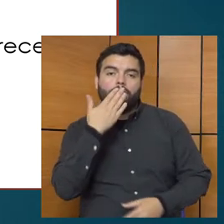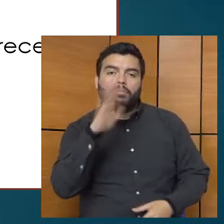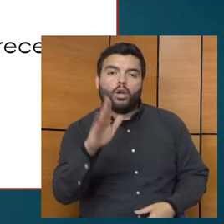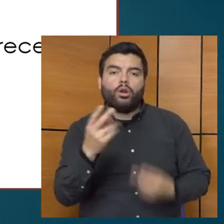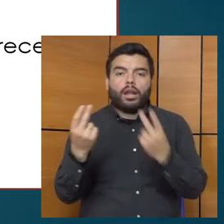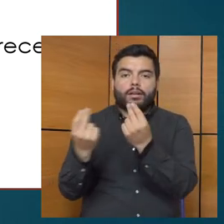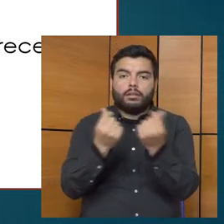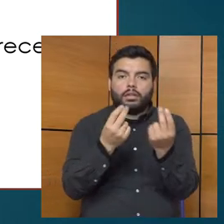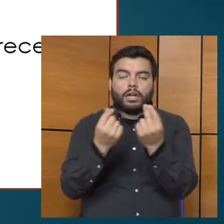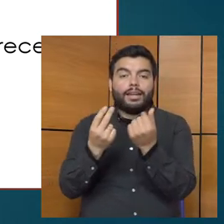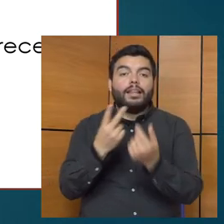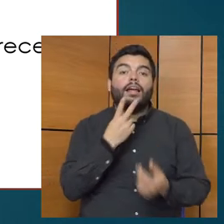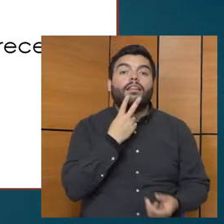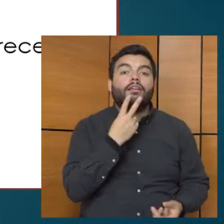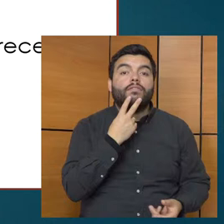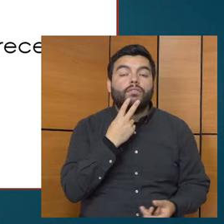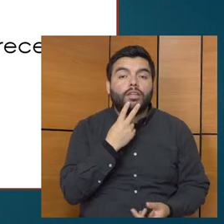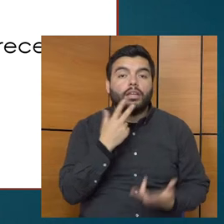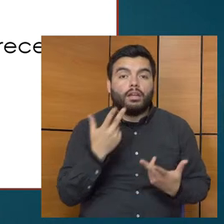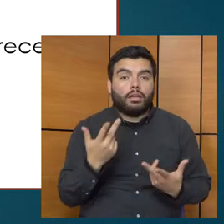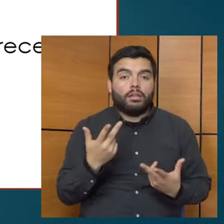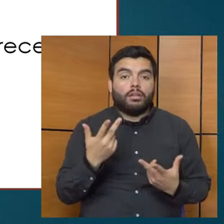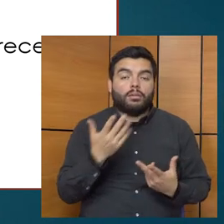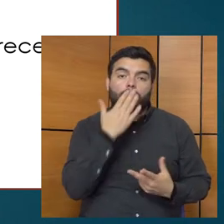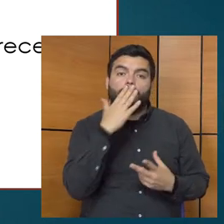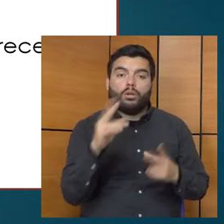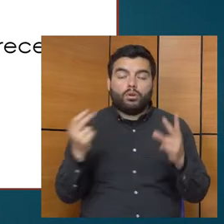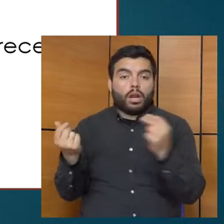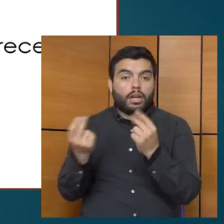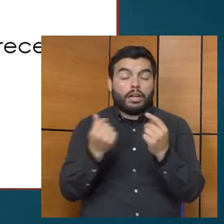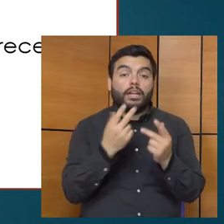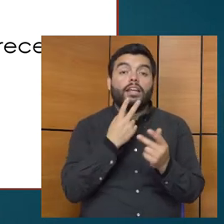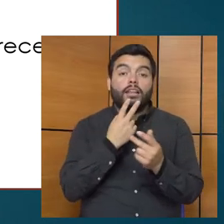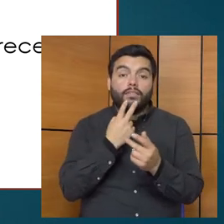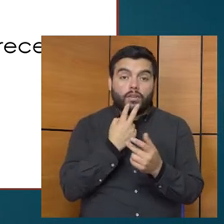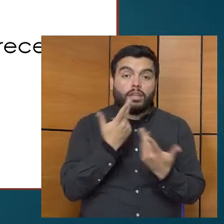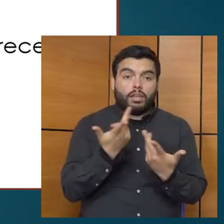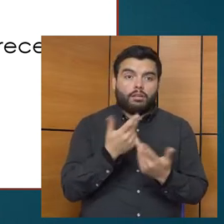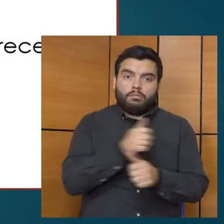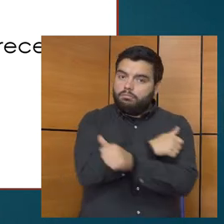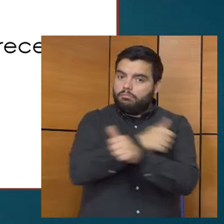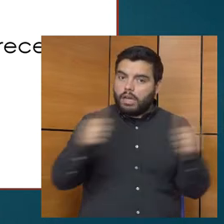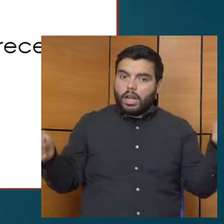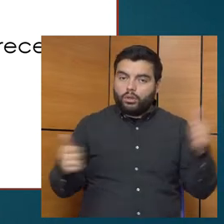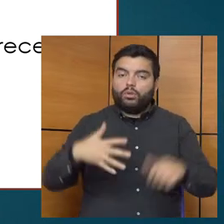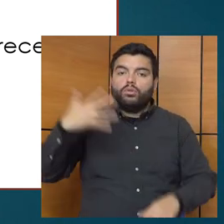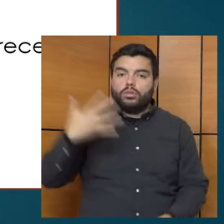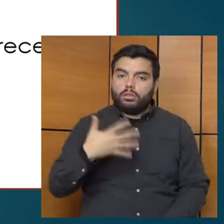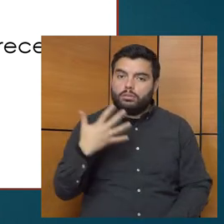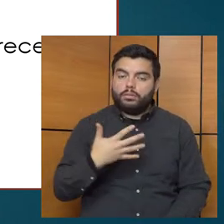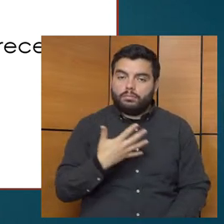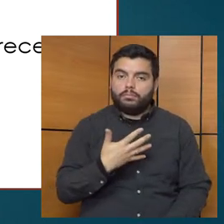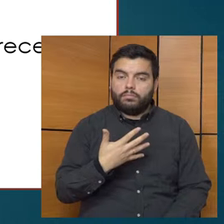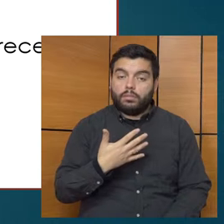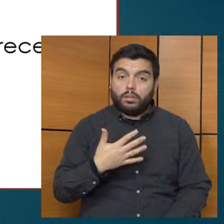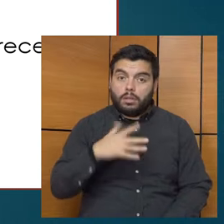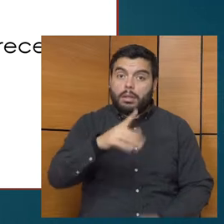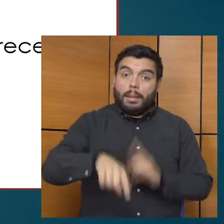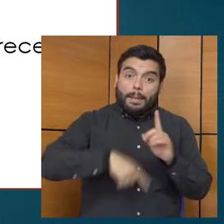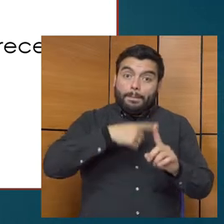calidad de vida a las personas que envejecen, mejorar la calidad de vida, ¿eh? Eso es muy importante para todos, especialmente también para las personas